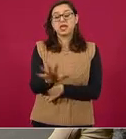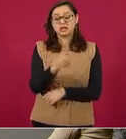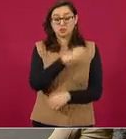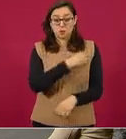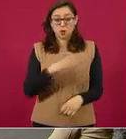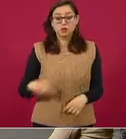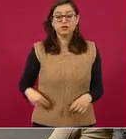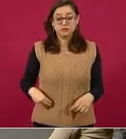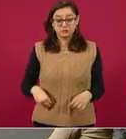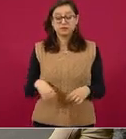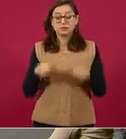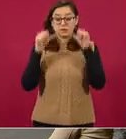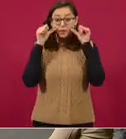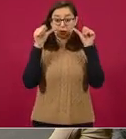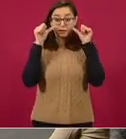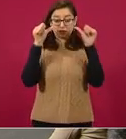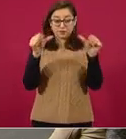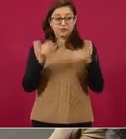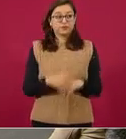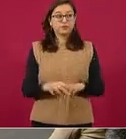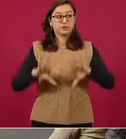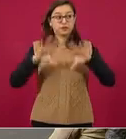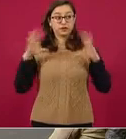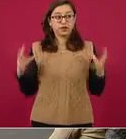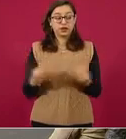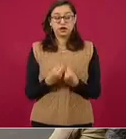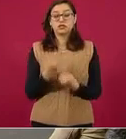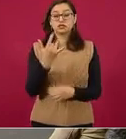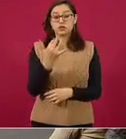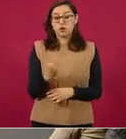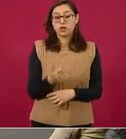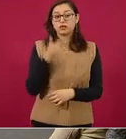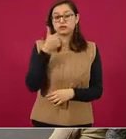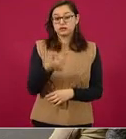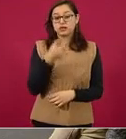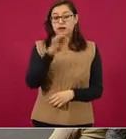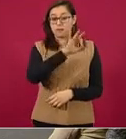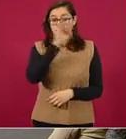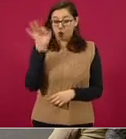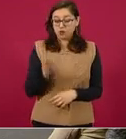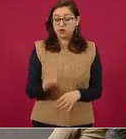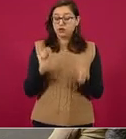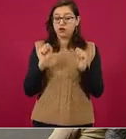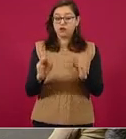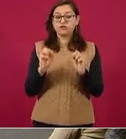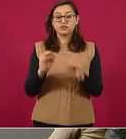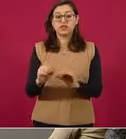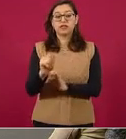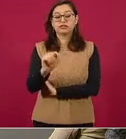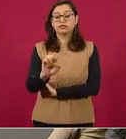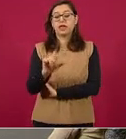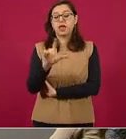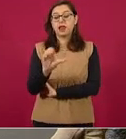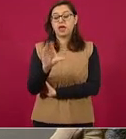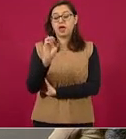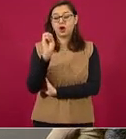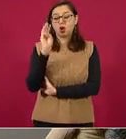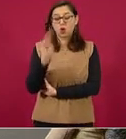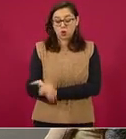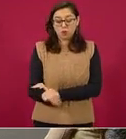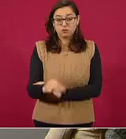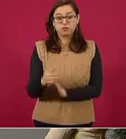República Mexicana. En total, el 56% de las sucursales de Telecom están en